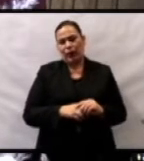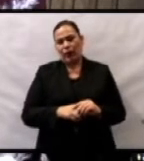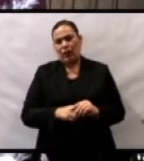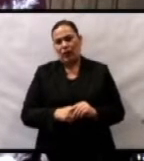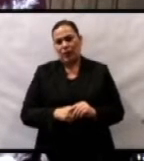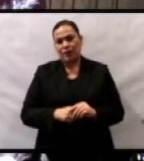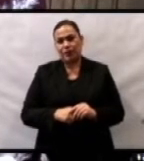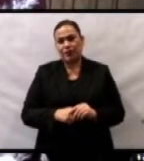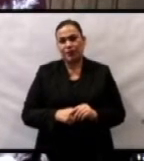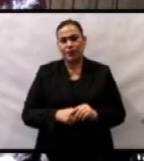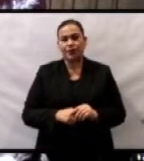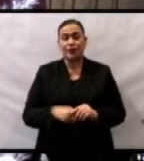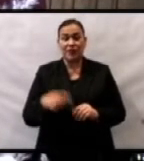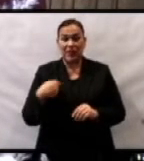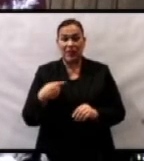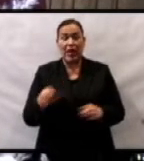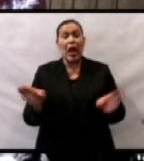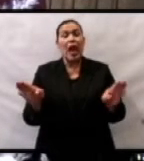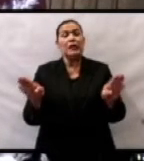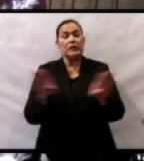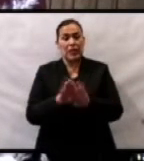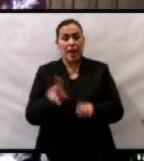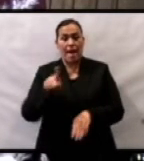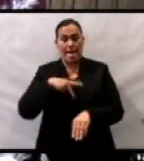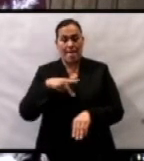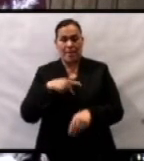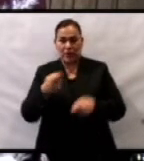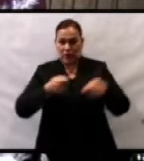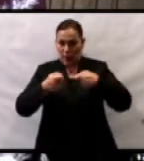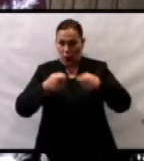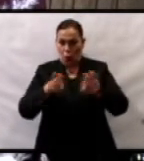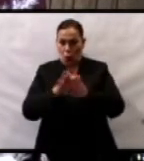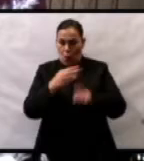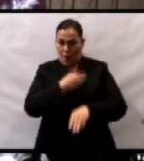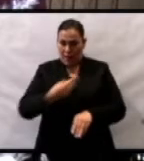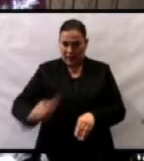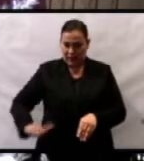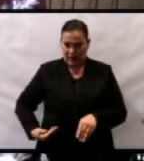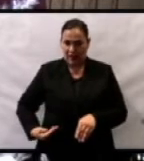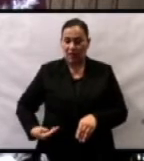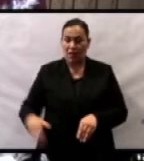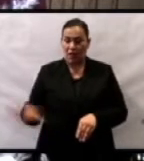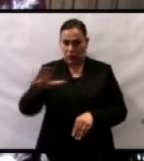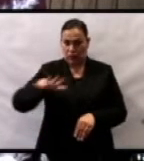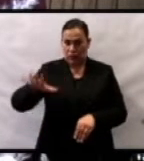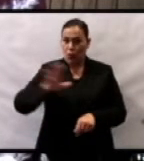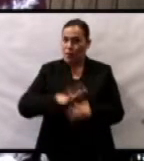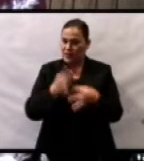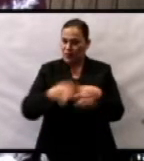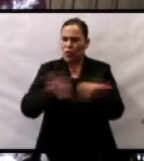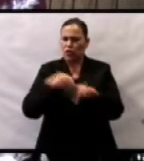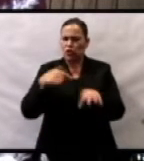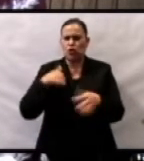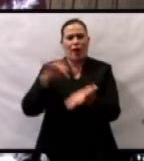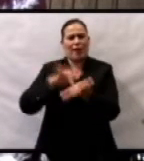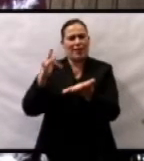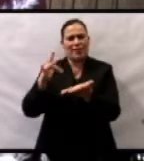Al cierre de mi gestión como presidente de uno de los municipios más importantes de Jalisco, agradezco el apoyo.